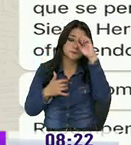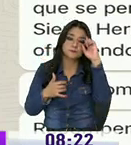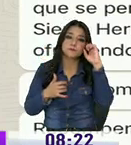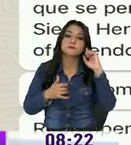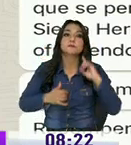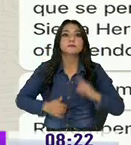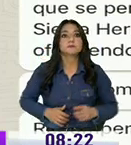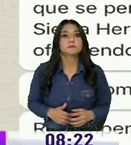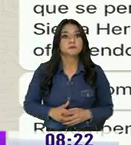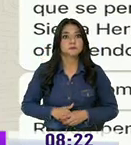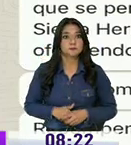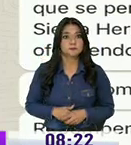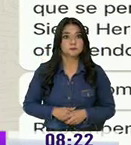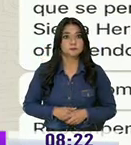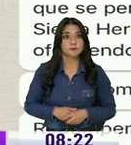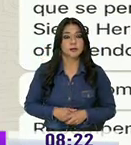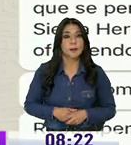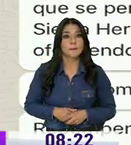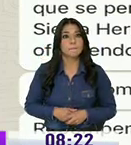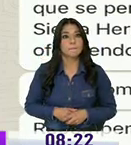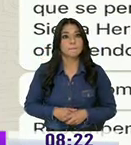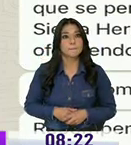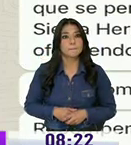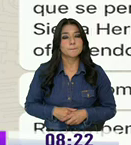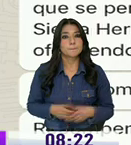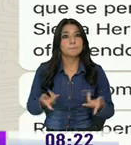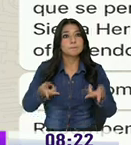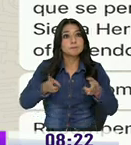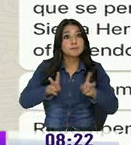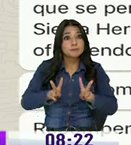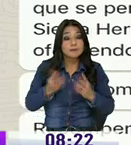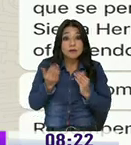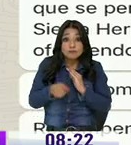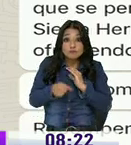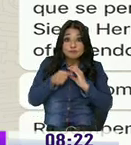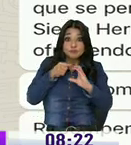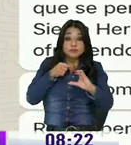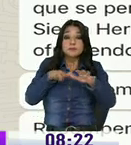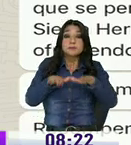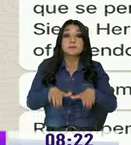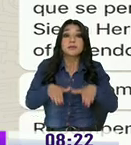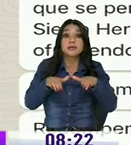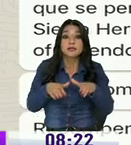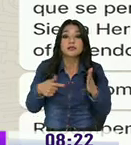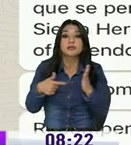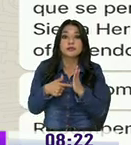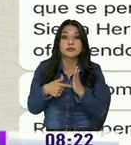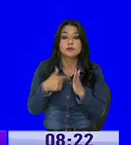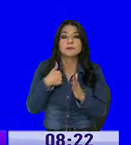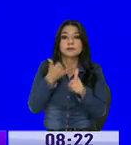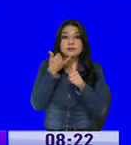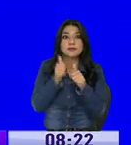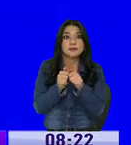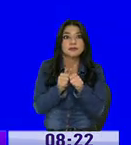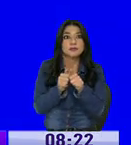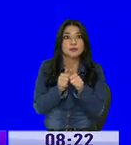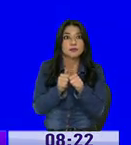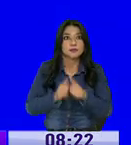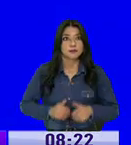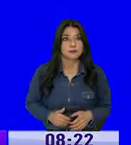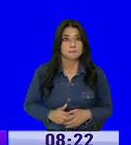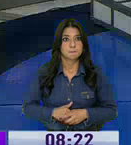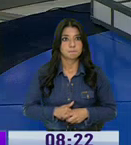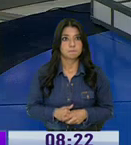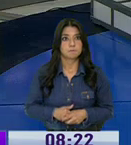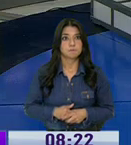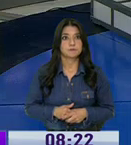099-88-69-113. Y si me permite, Sarita, también nos mandaron recién a esta perrita. Voy a conectar a mi celular. Vamos a conectar a mi